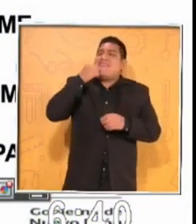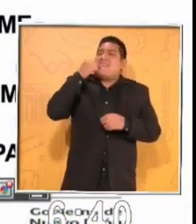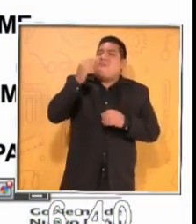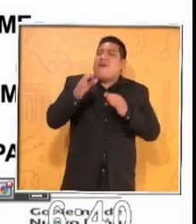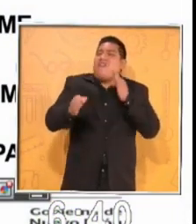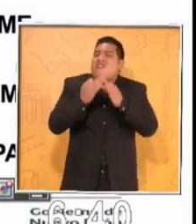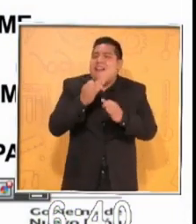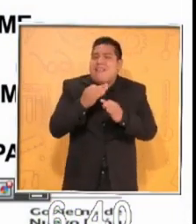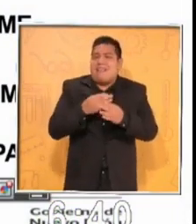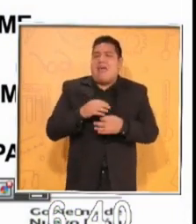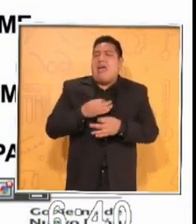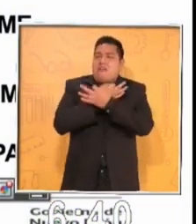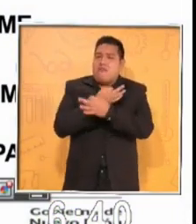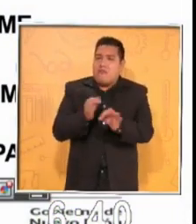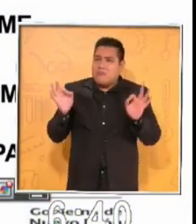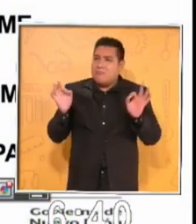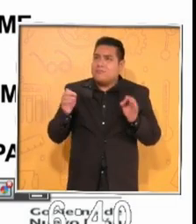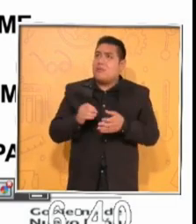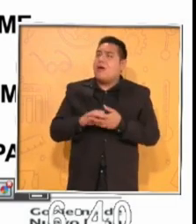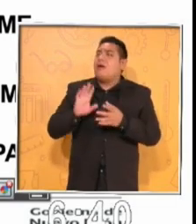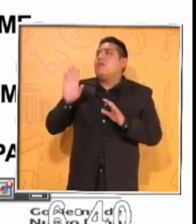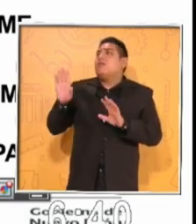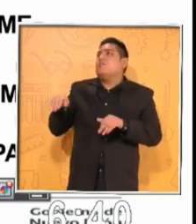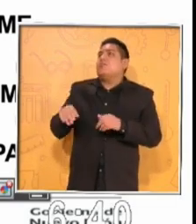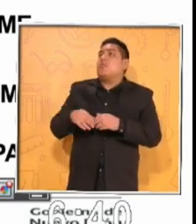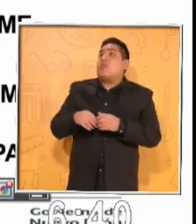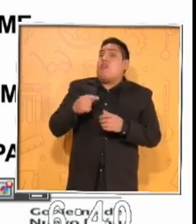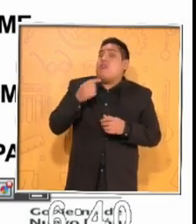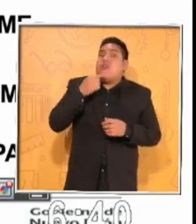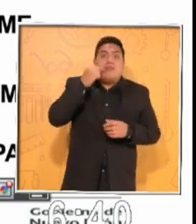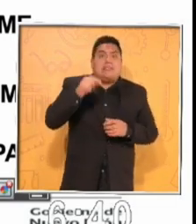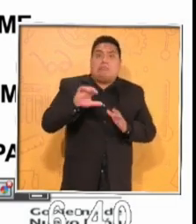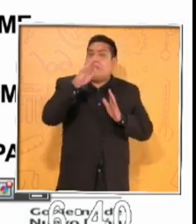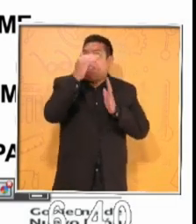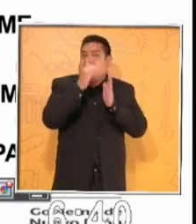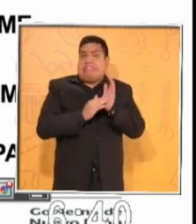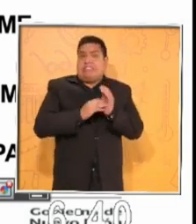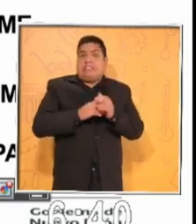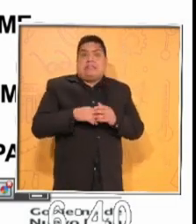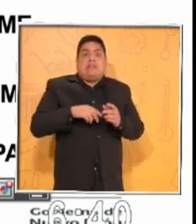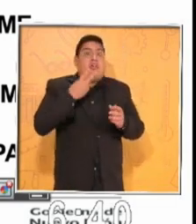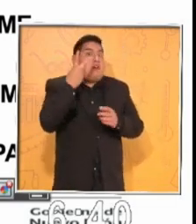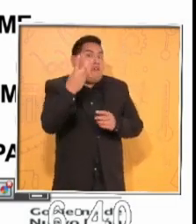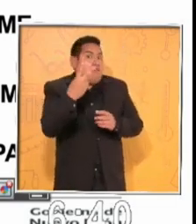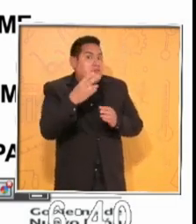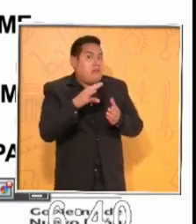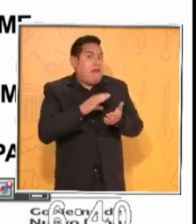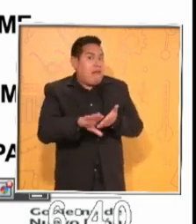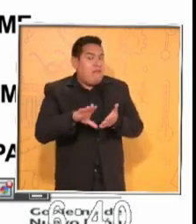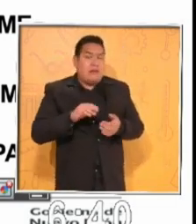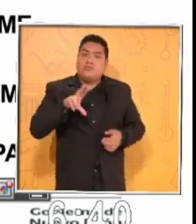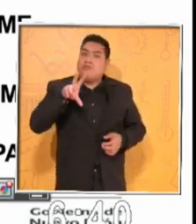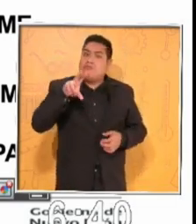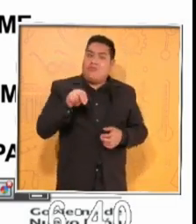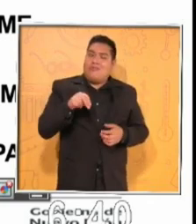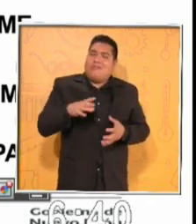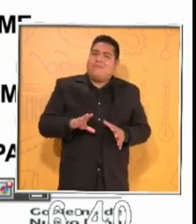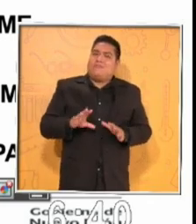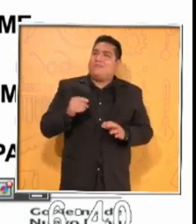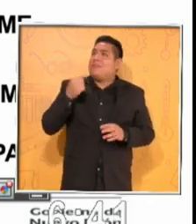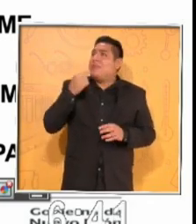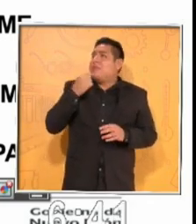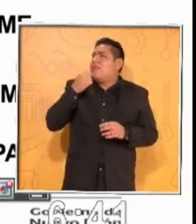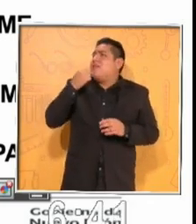me fue muy bien. No decimos, reprobé, saqué un 2. Decimos, no me fue muy bien. Esa es